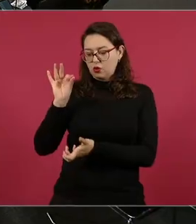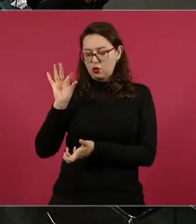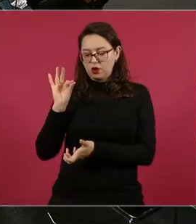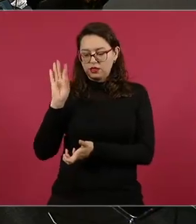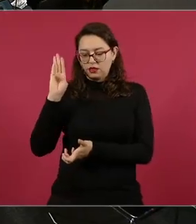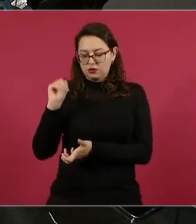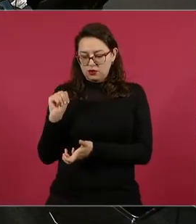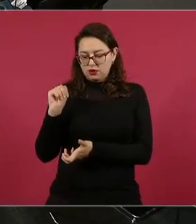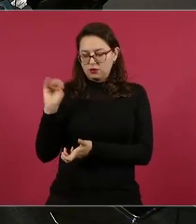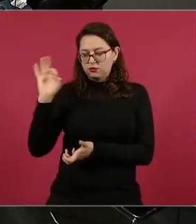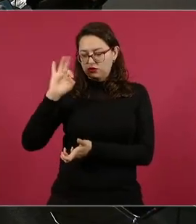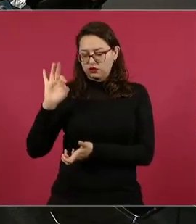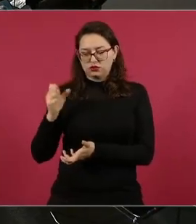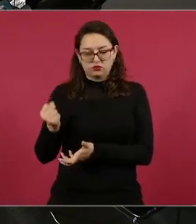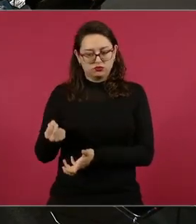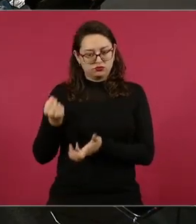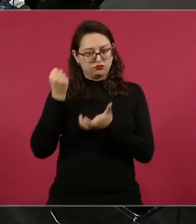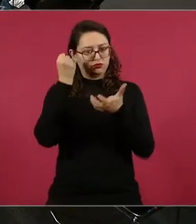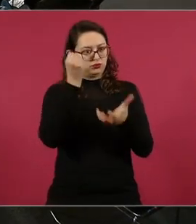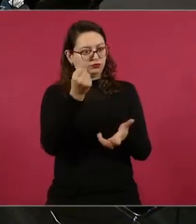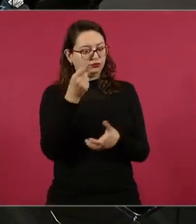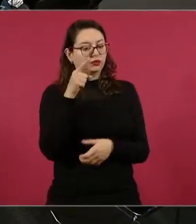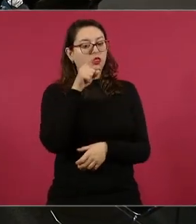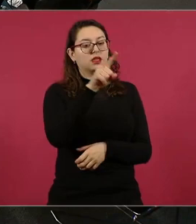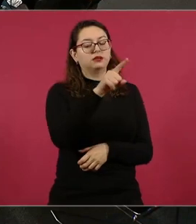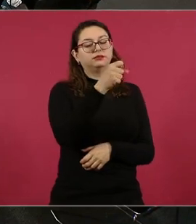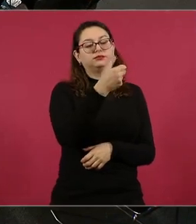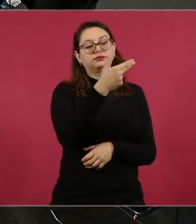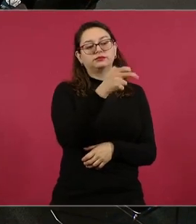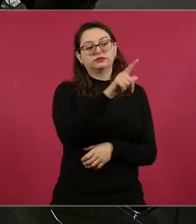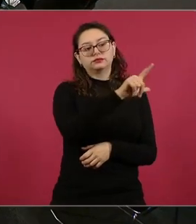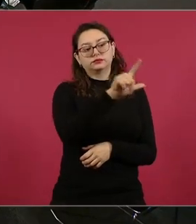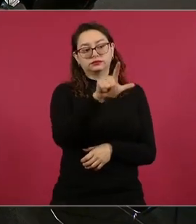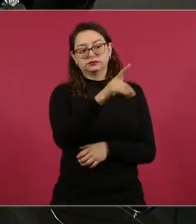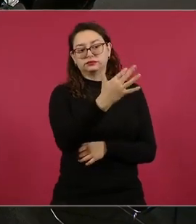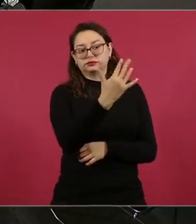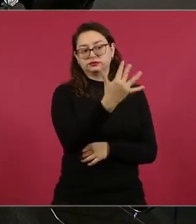el 51%. Y como la Shell tenía